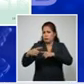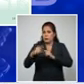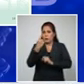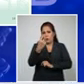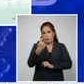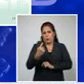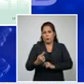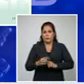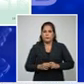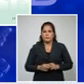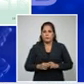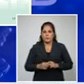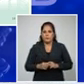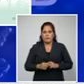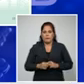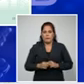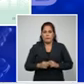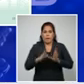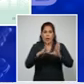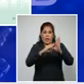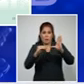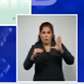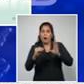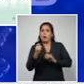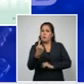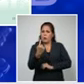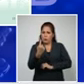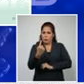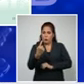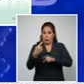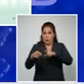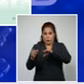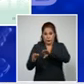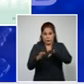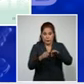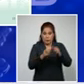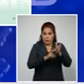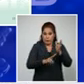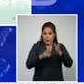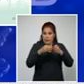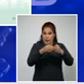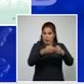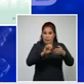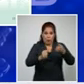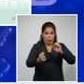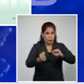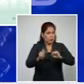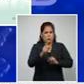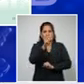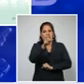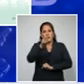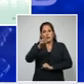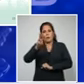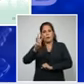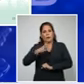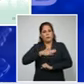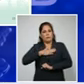uno. Granma, que no se logra controlar la transmisión, 123 casos autóctonos